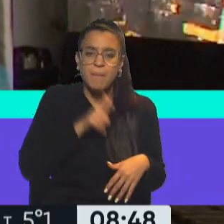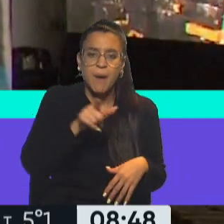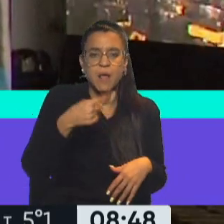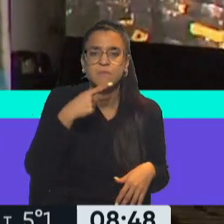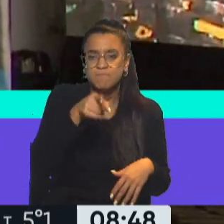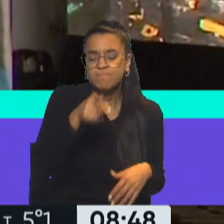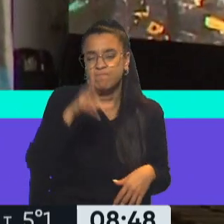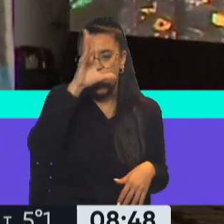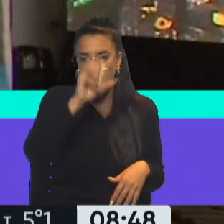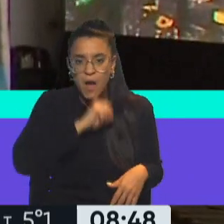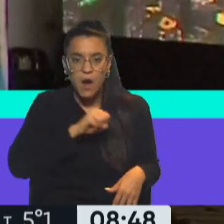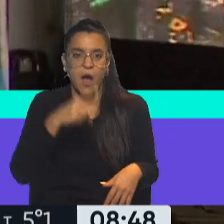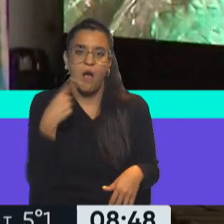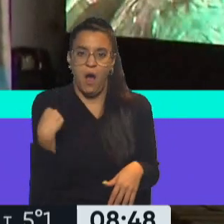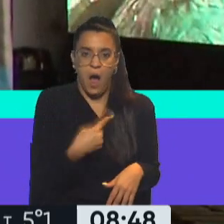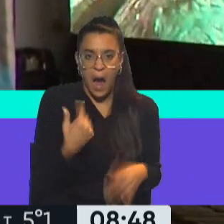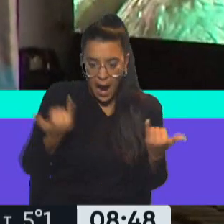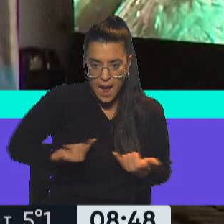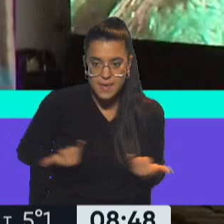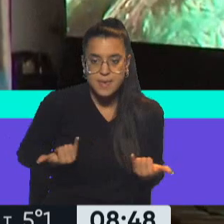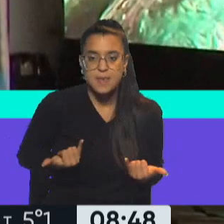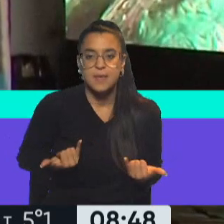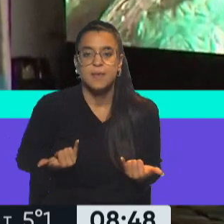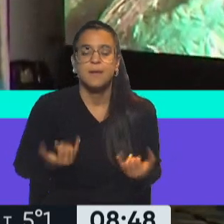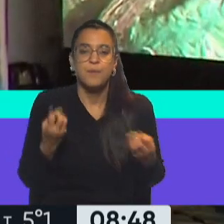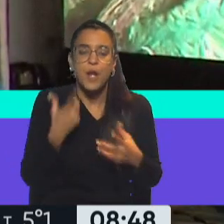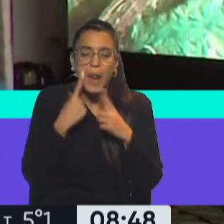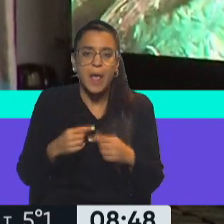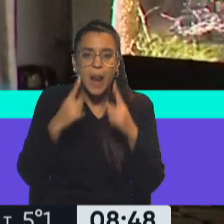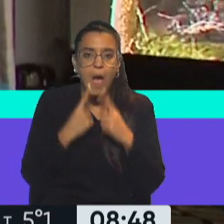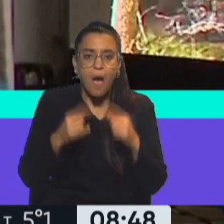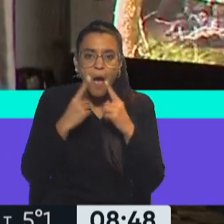el gran desafío que tenemos, porque hay un reclamo de años sin